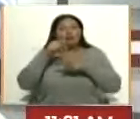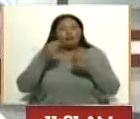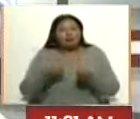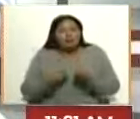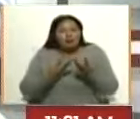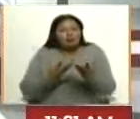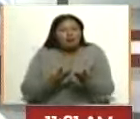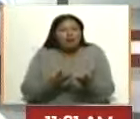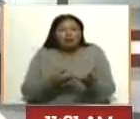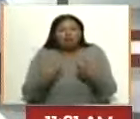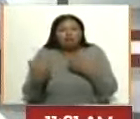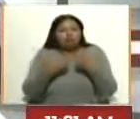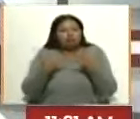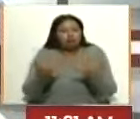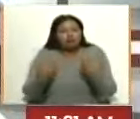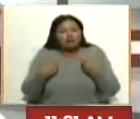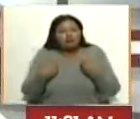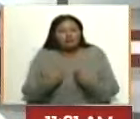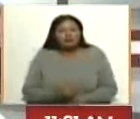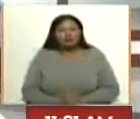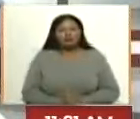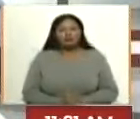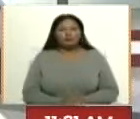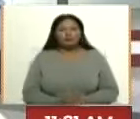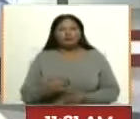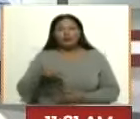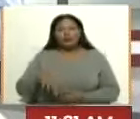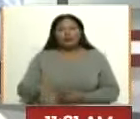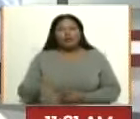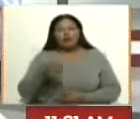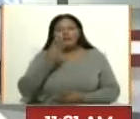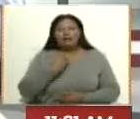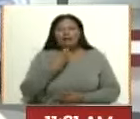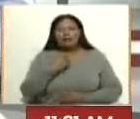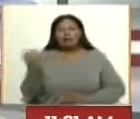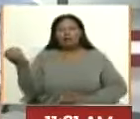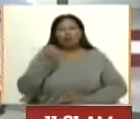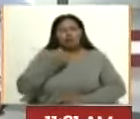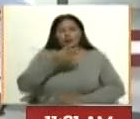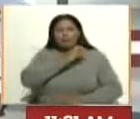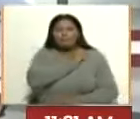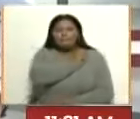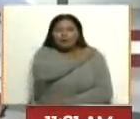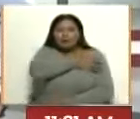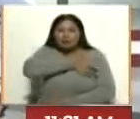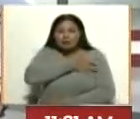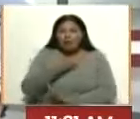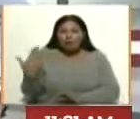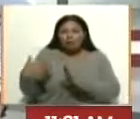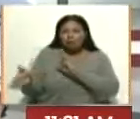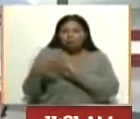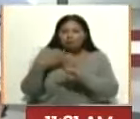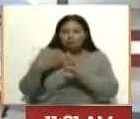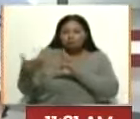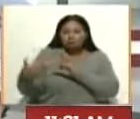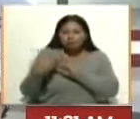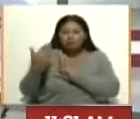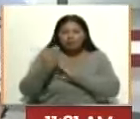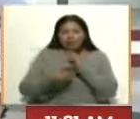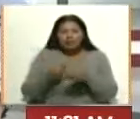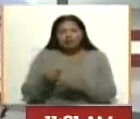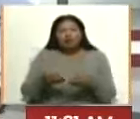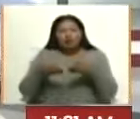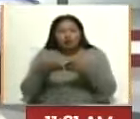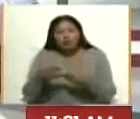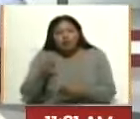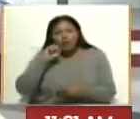expresado en el conflicto actual del Estado de Israel, en su genocidio contra Palestina, en las agresiones contra la Federación de Rusia